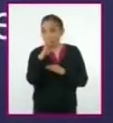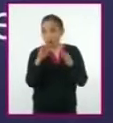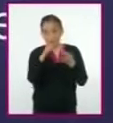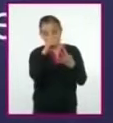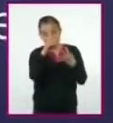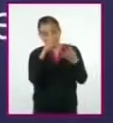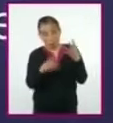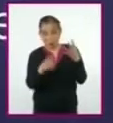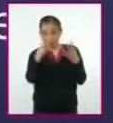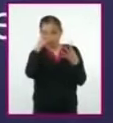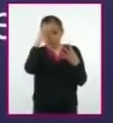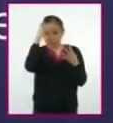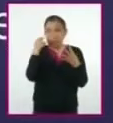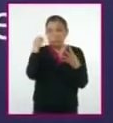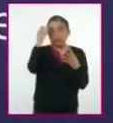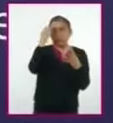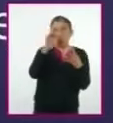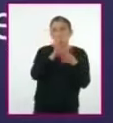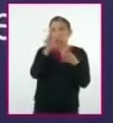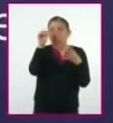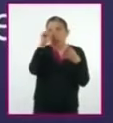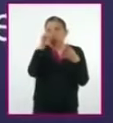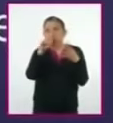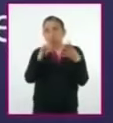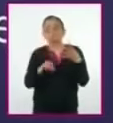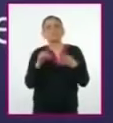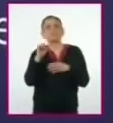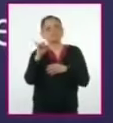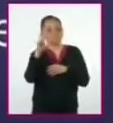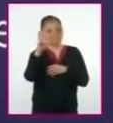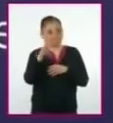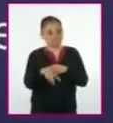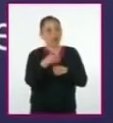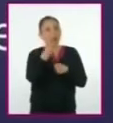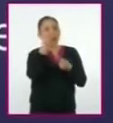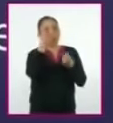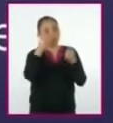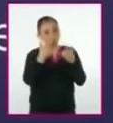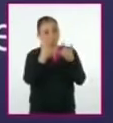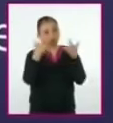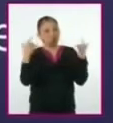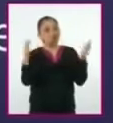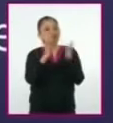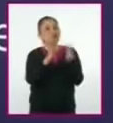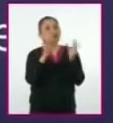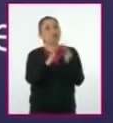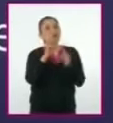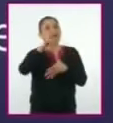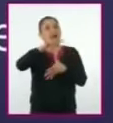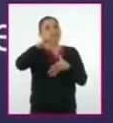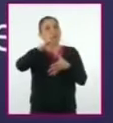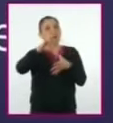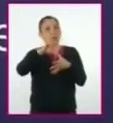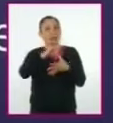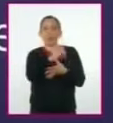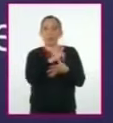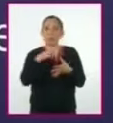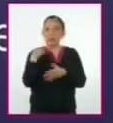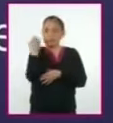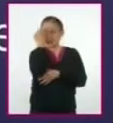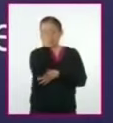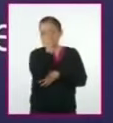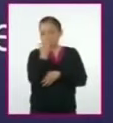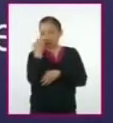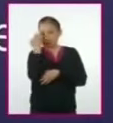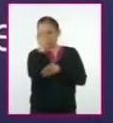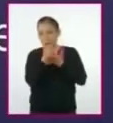aspectos fueron fáciles de encontrar. En efecto, en algunos cuentos latinoamericanos debemos deducir con